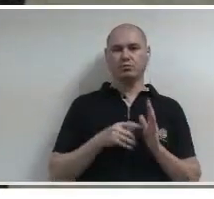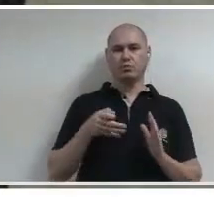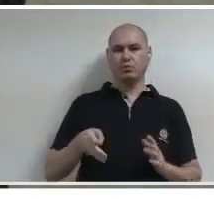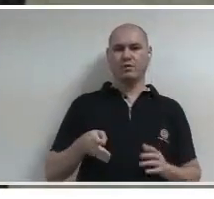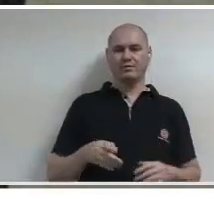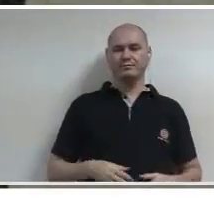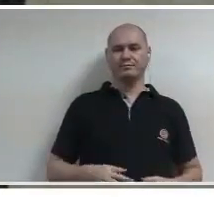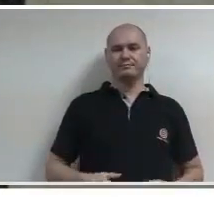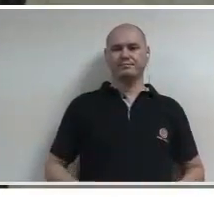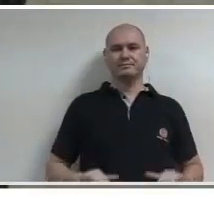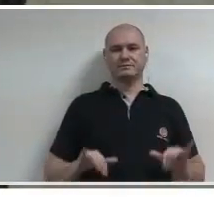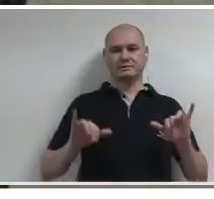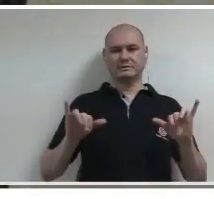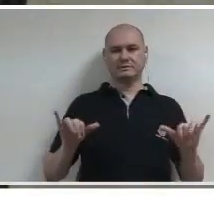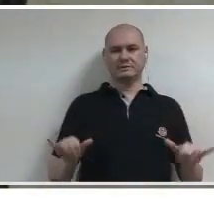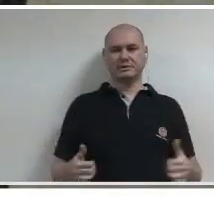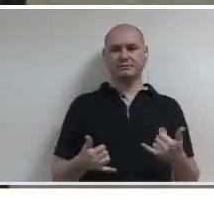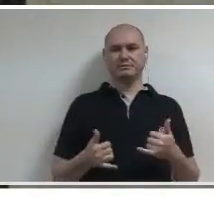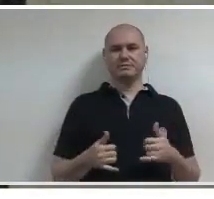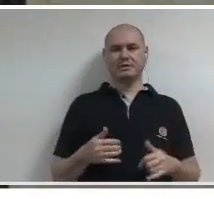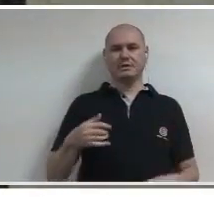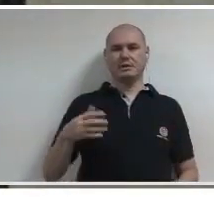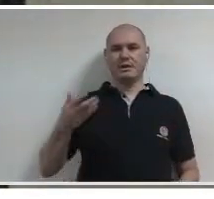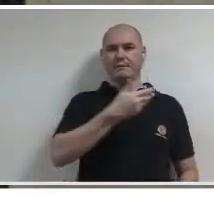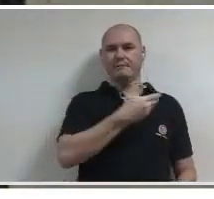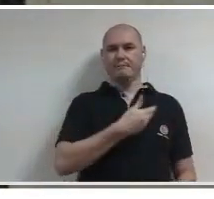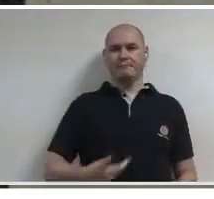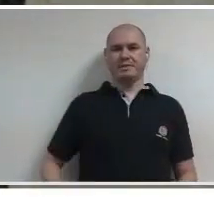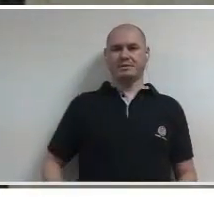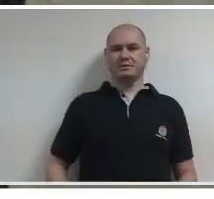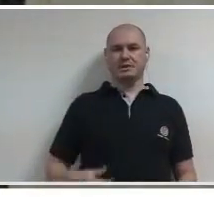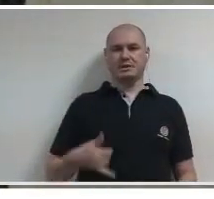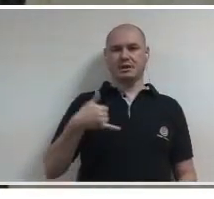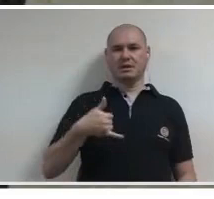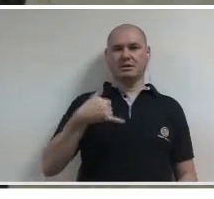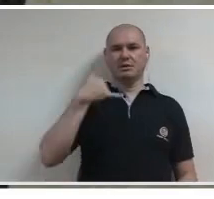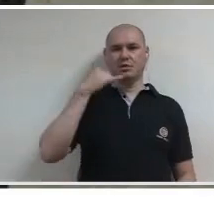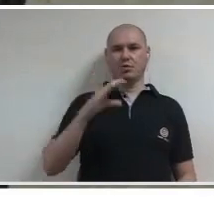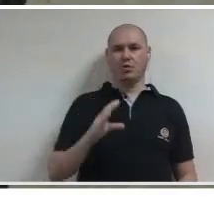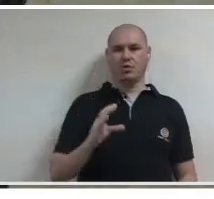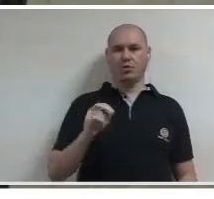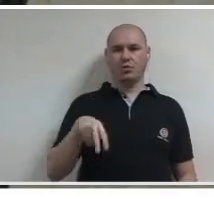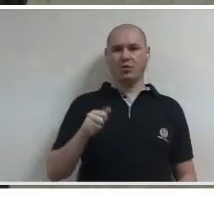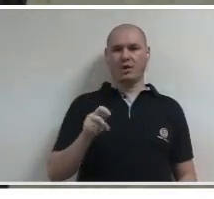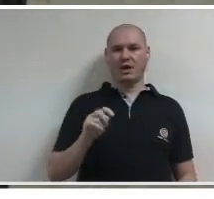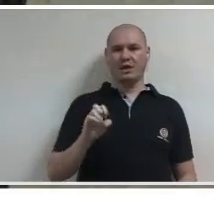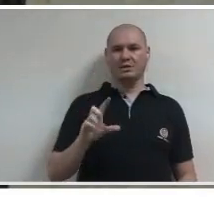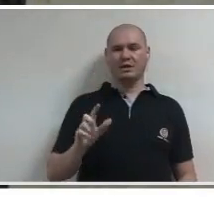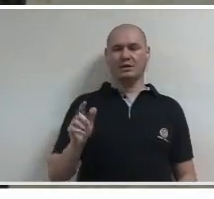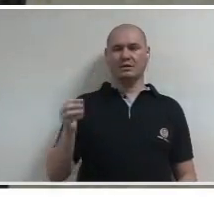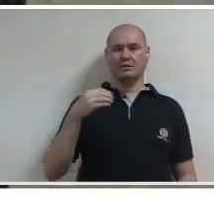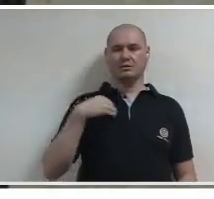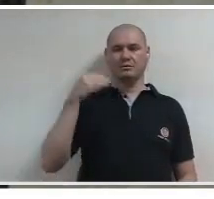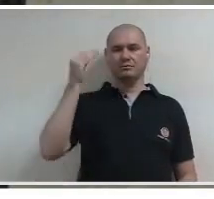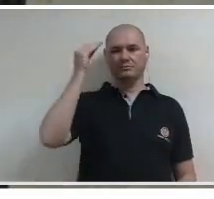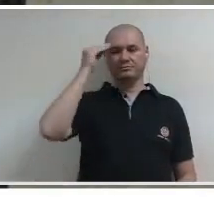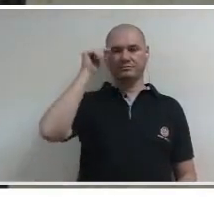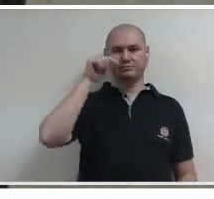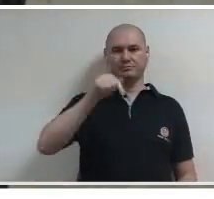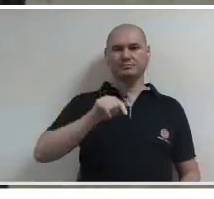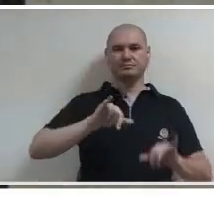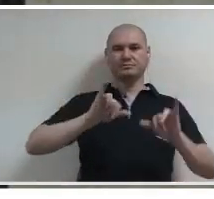Coaco, Cuatiares, Guayasata, Ambue, Pegochón. Nota, presidente Conatel Peguara, ingeniero Juan Carlos Duarte, Oruca